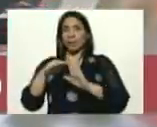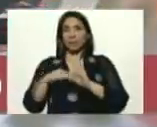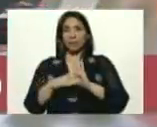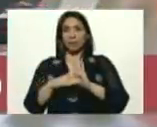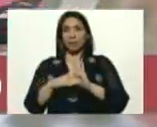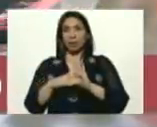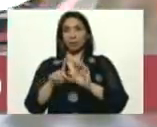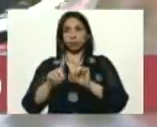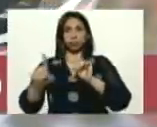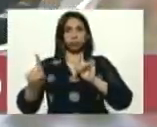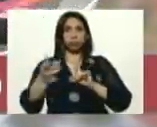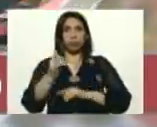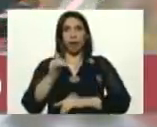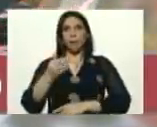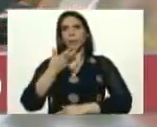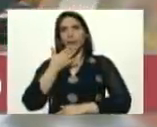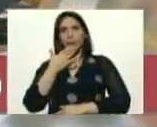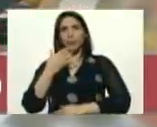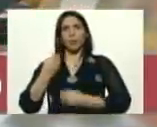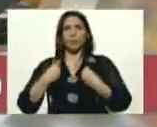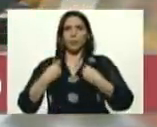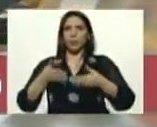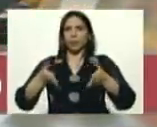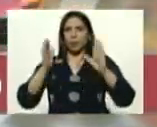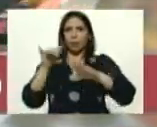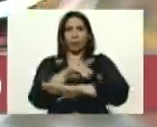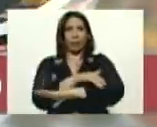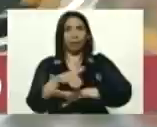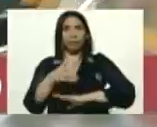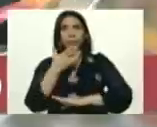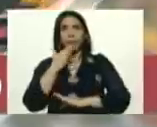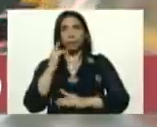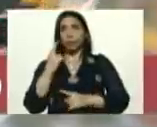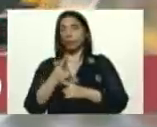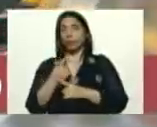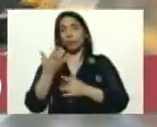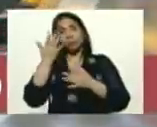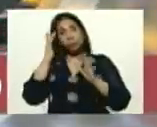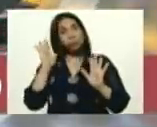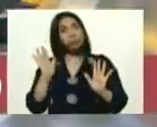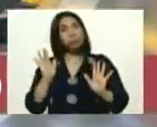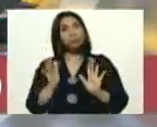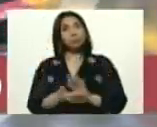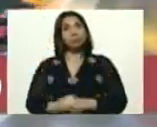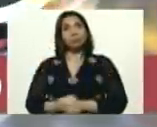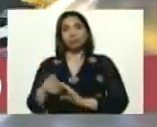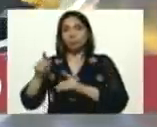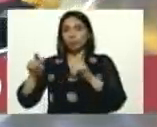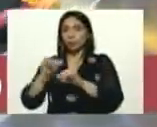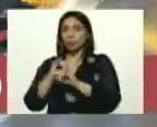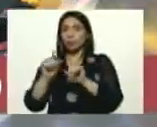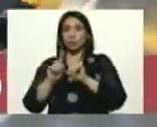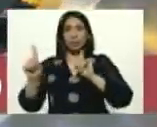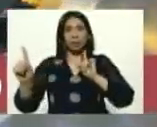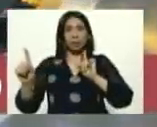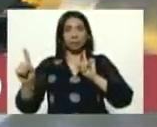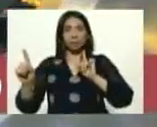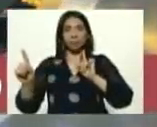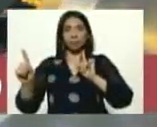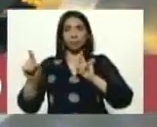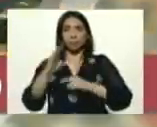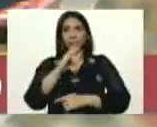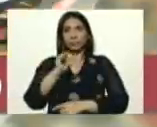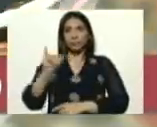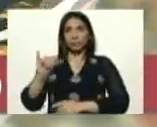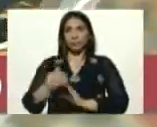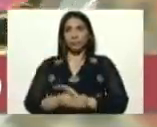Si hay un caso en mi edificio, hay un caso en mi calle. Bueno, si se presentaron esos casos y ya fueron aislados en los centros de